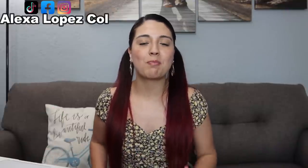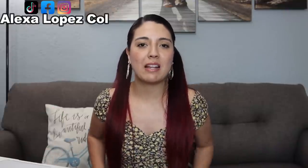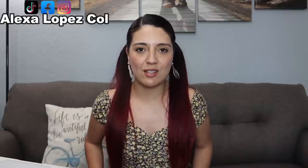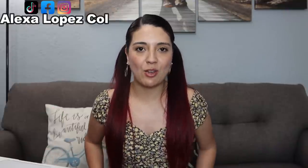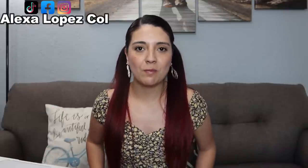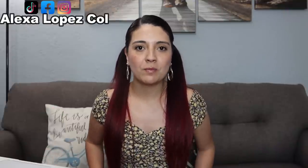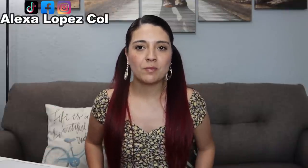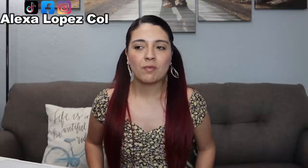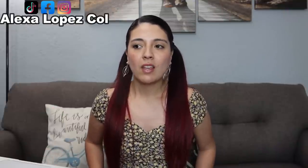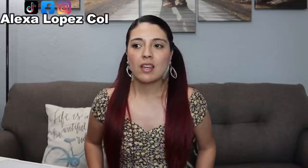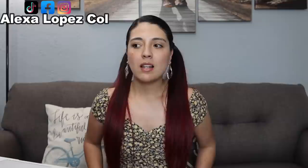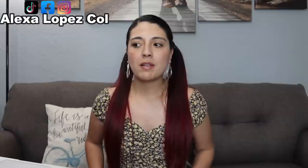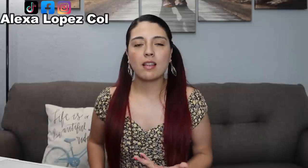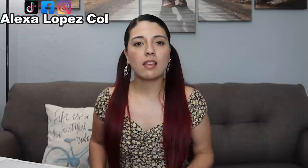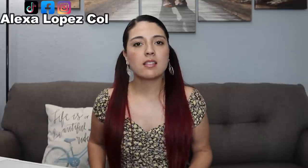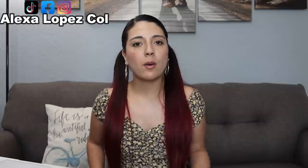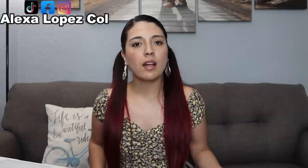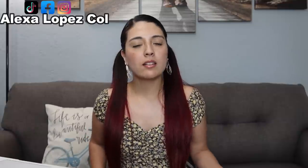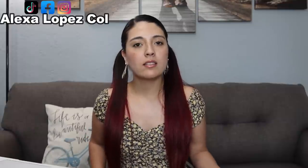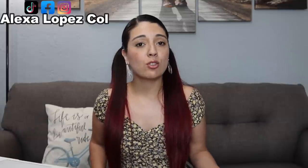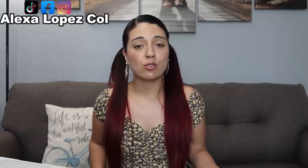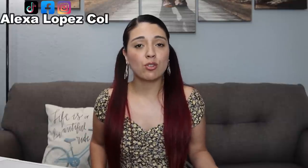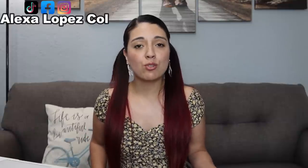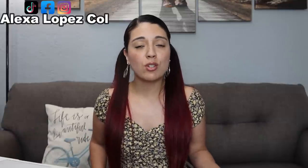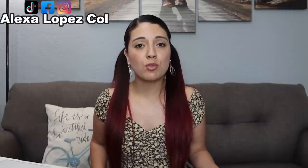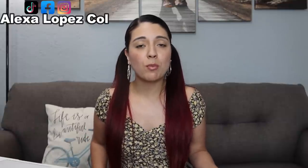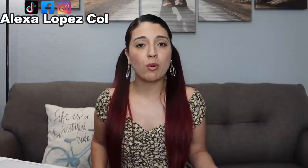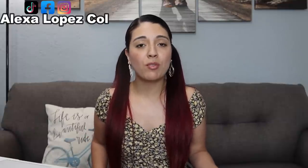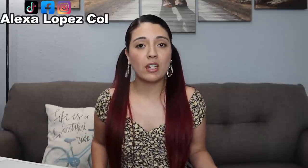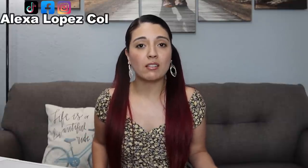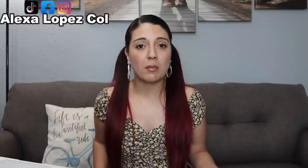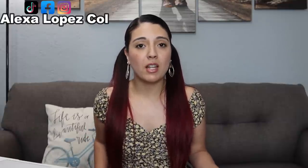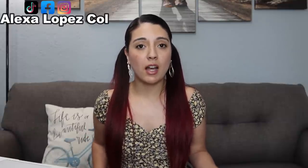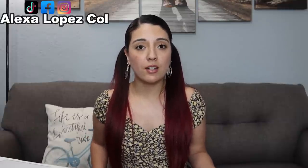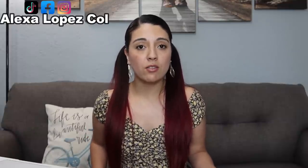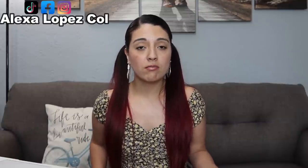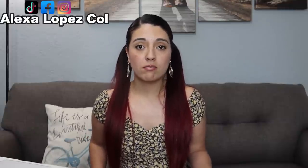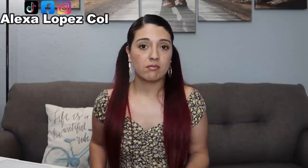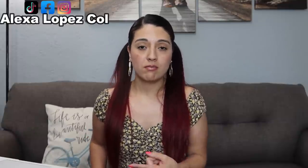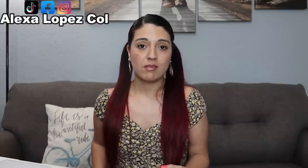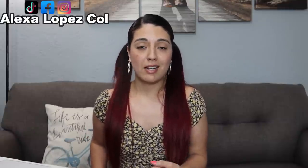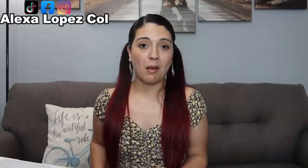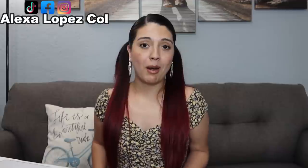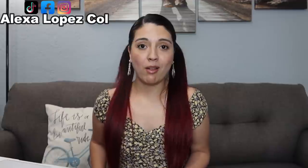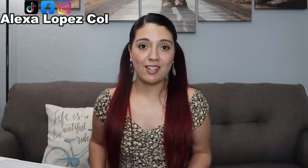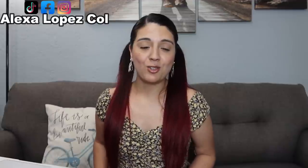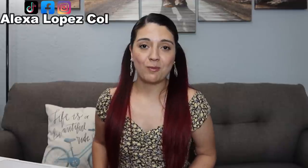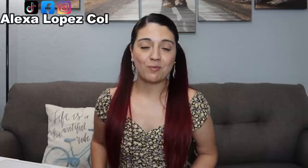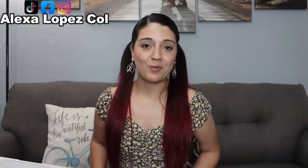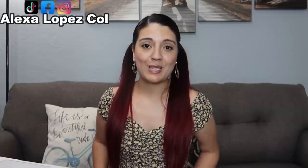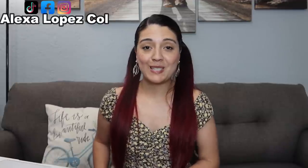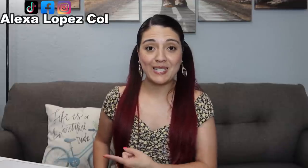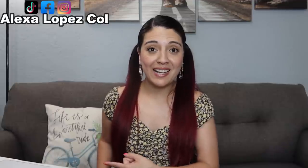mejor explicación. Y el presidente dice, oigan, si nosotros nos unimos como continente americano, él siempre lo ha